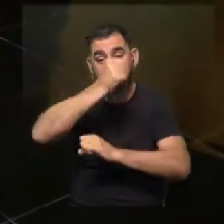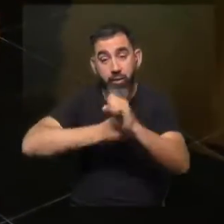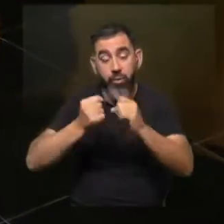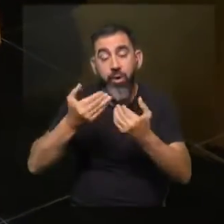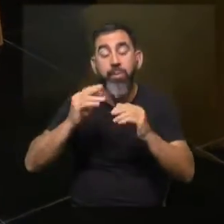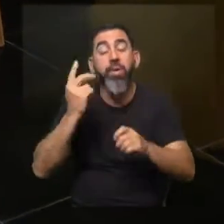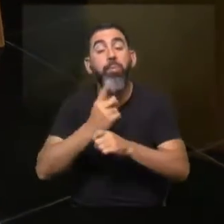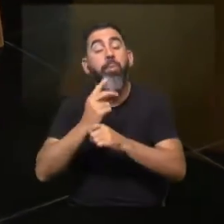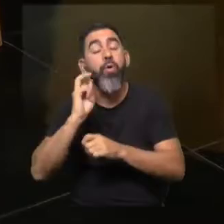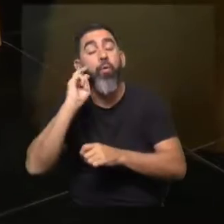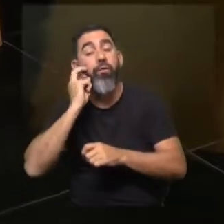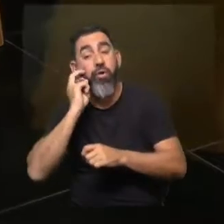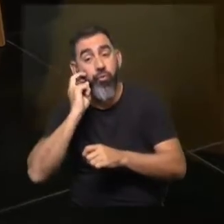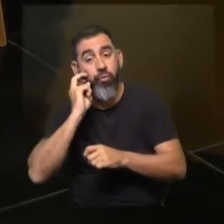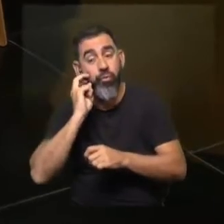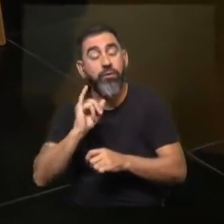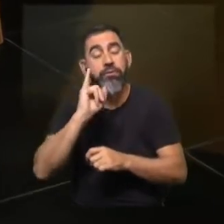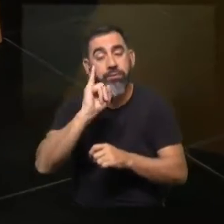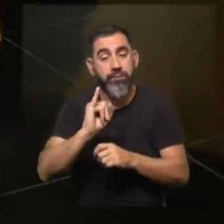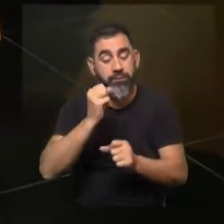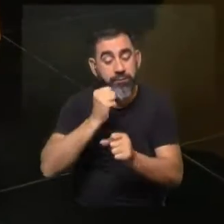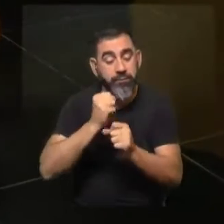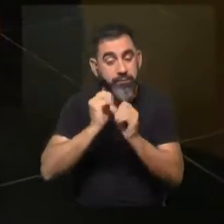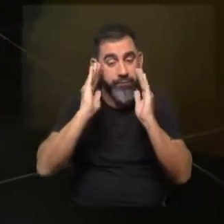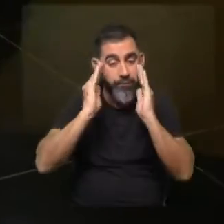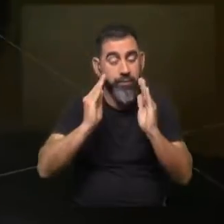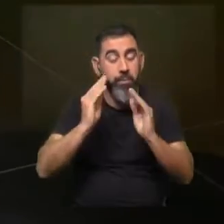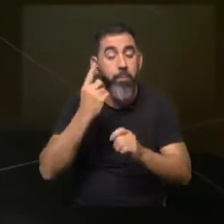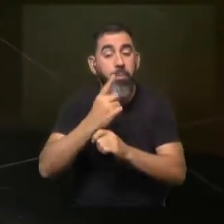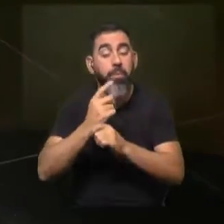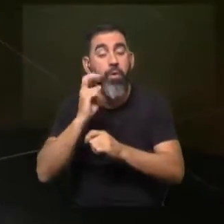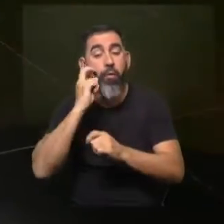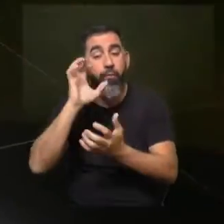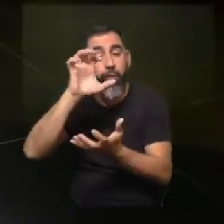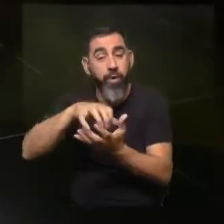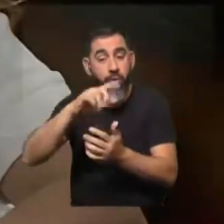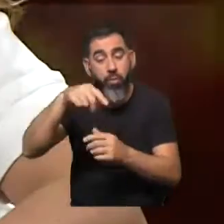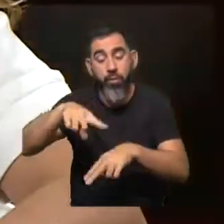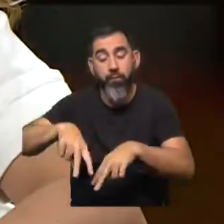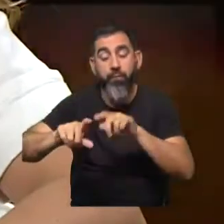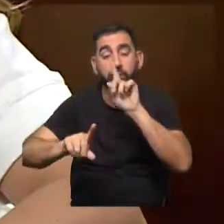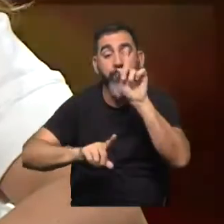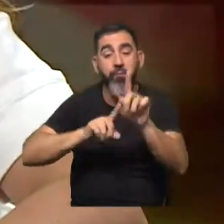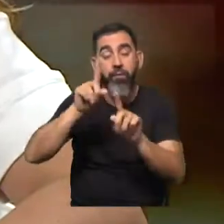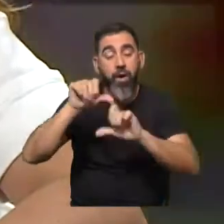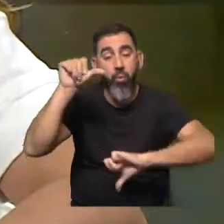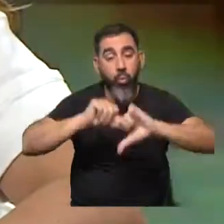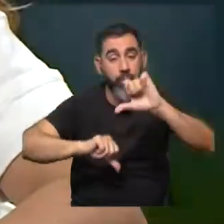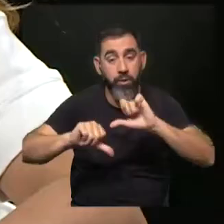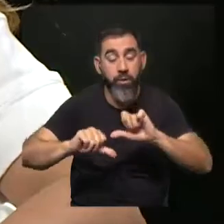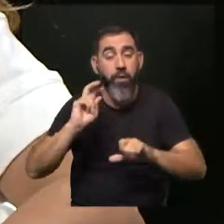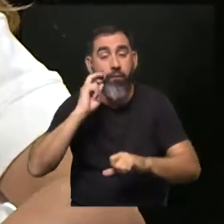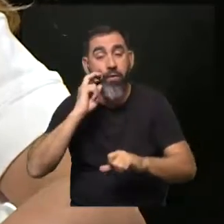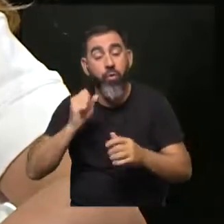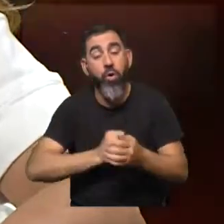por el vino. Exactamente, trabajé originalmente en una bodega, luego ya haciendo investigación en Facultad de Química, en el vino,